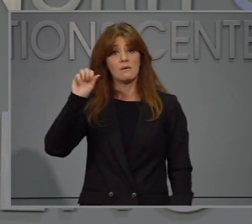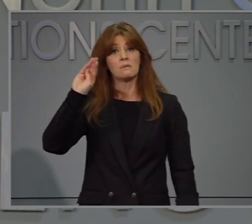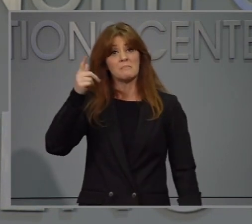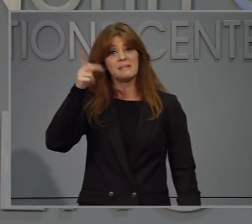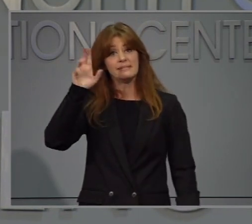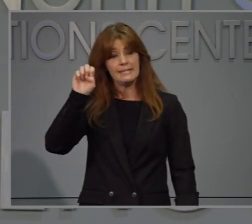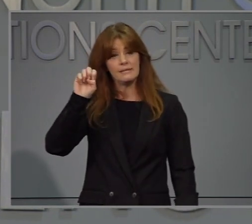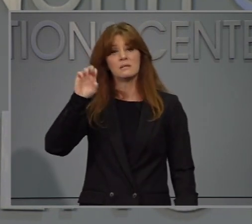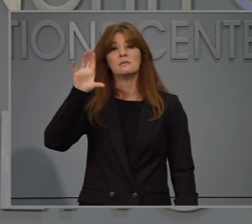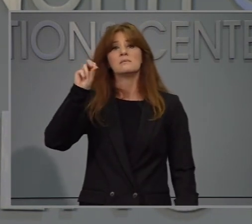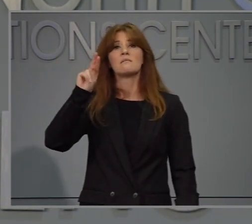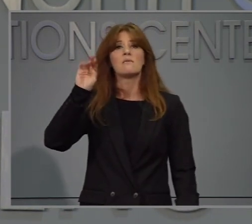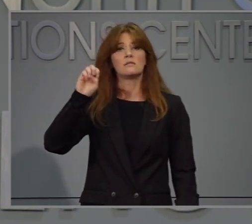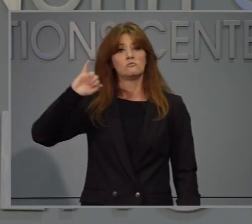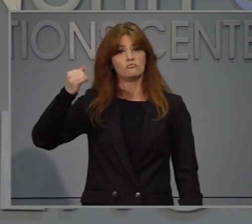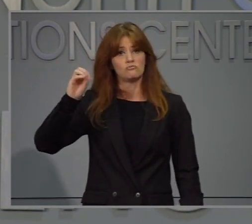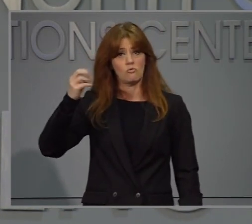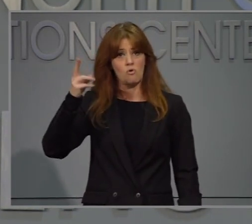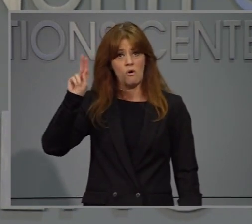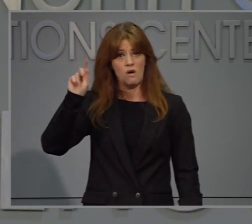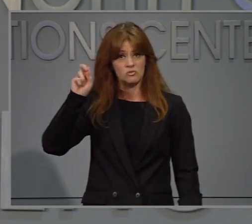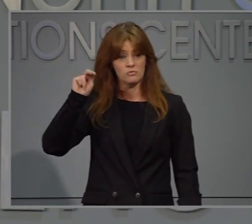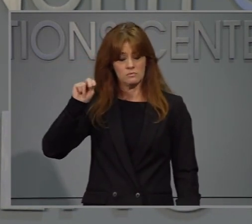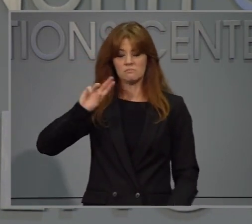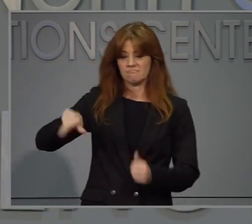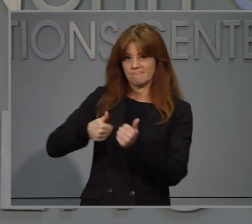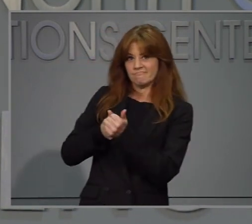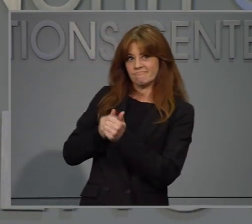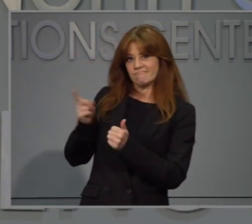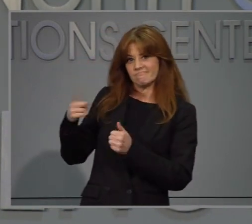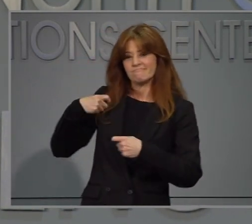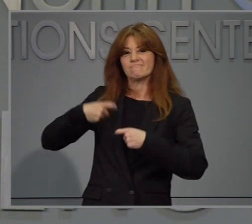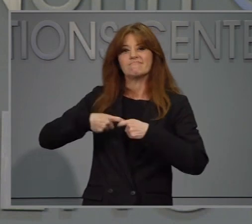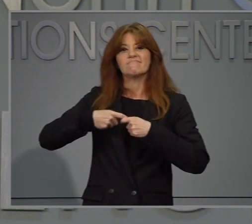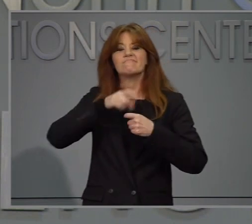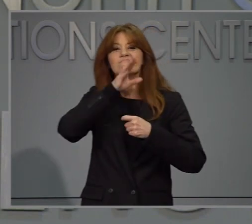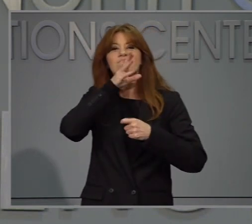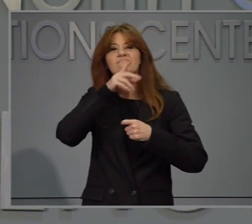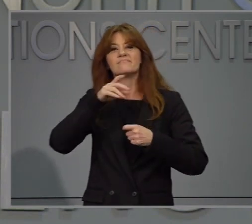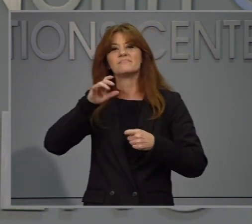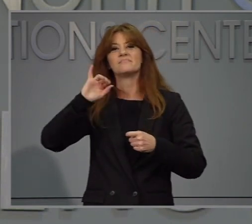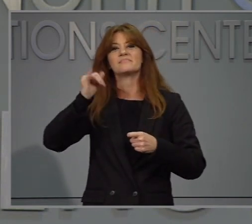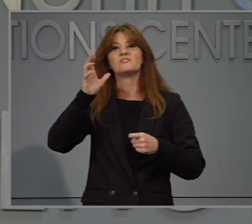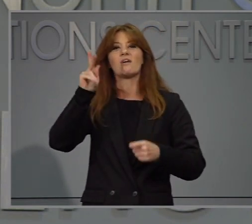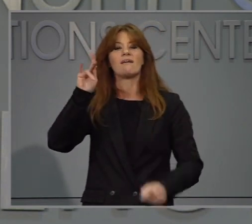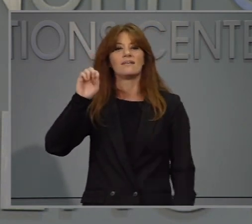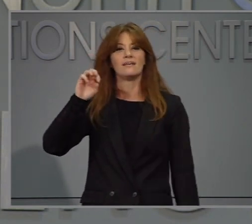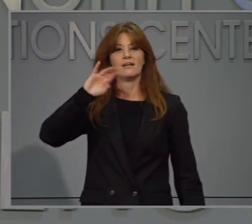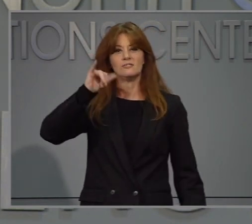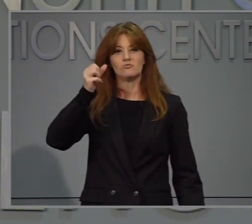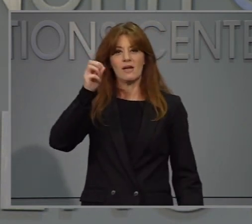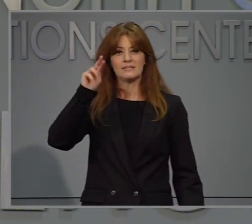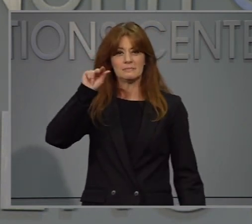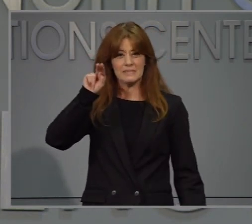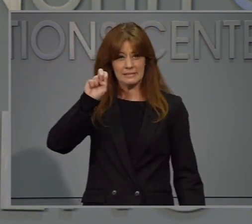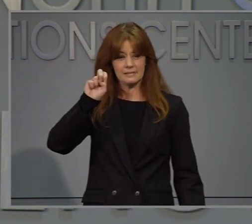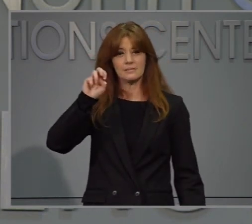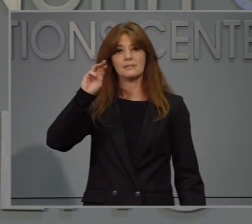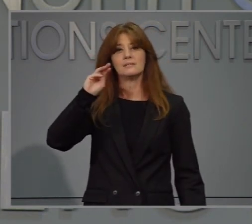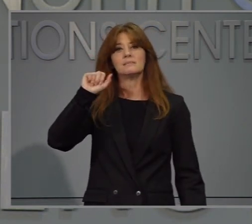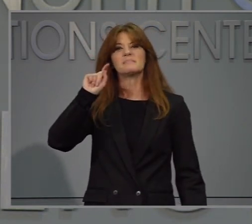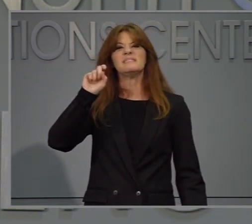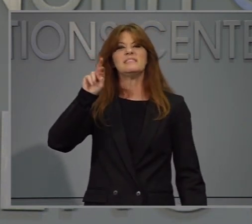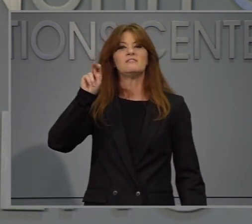de lenguaje de señas, Mónica McGee y Connie Joe Hutchinson. Y tras cámaras siempre tenemos a Jackie y Jasmine Metivir, que son